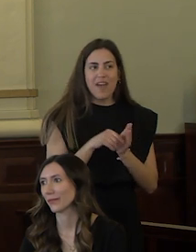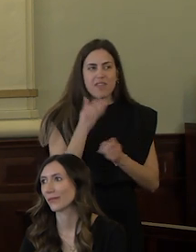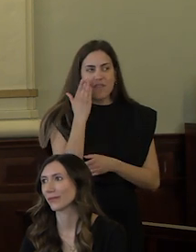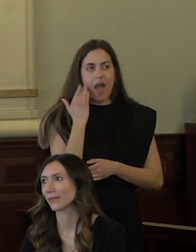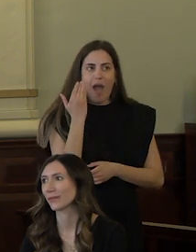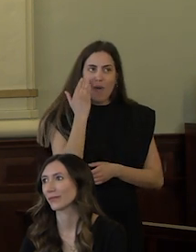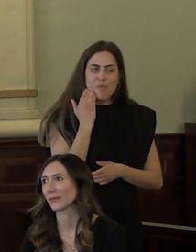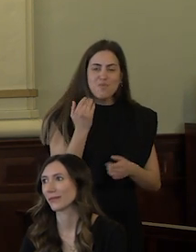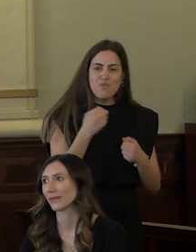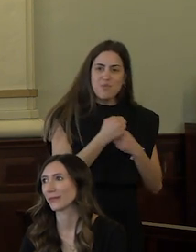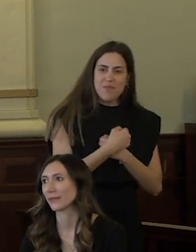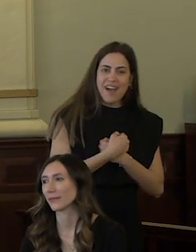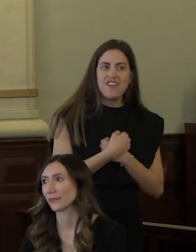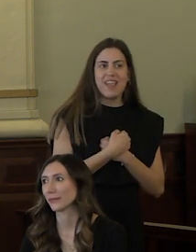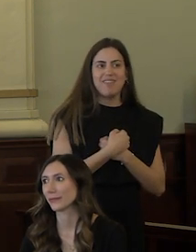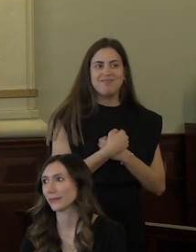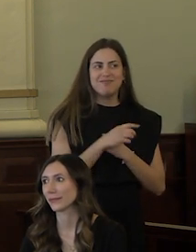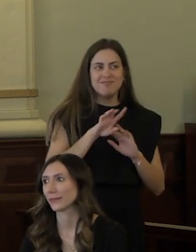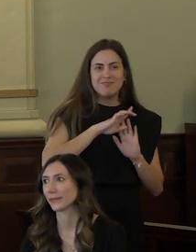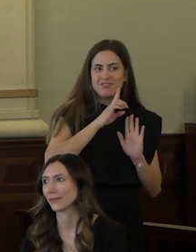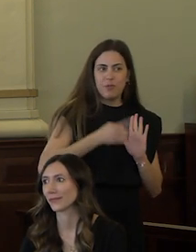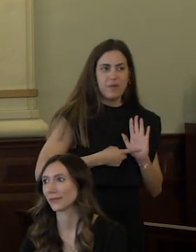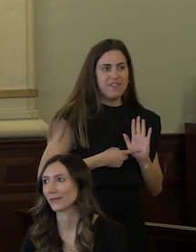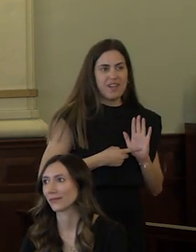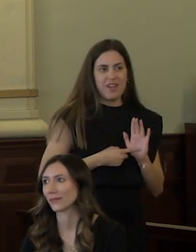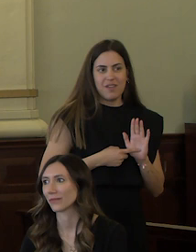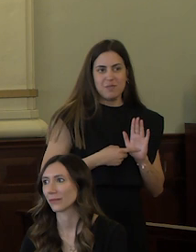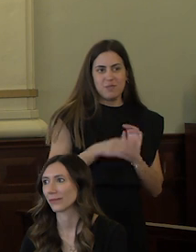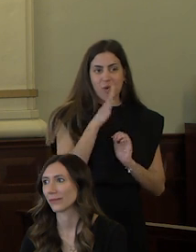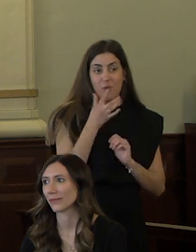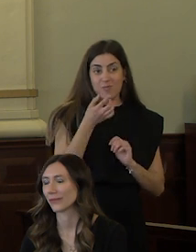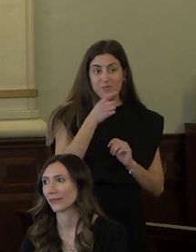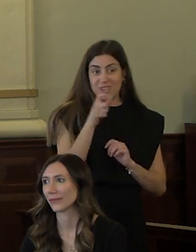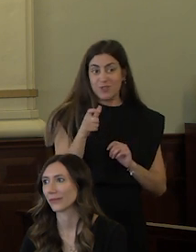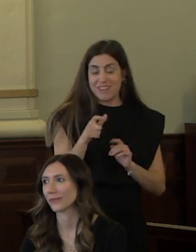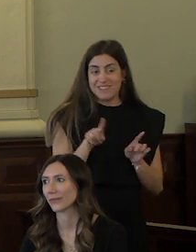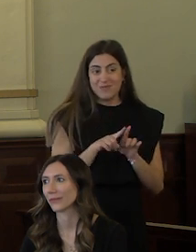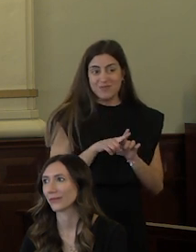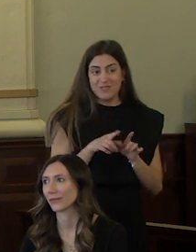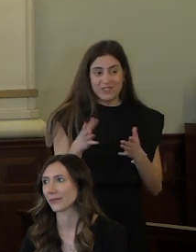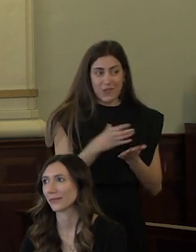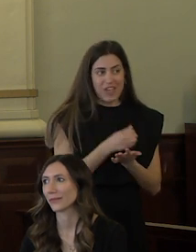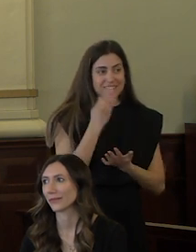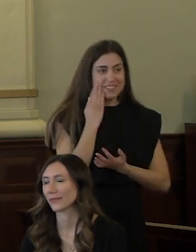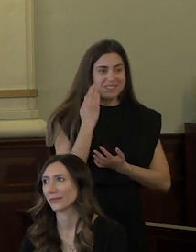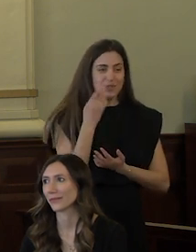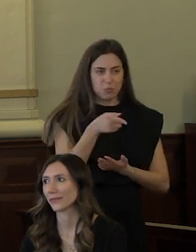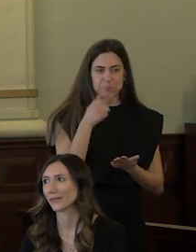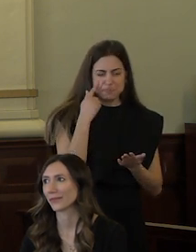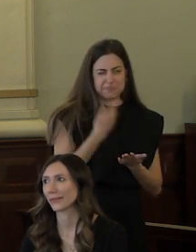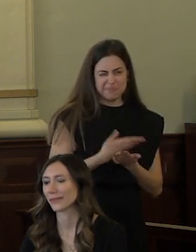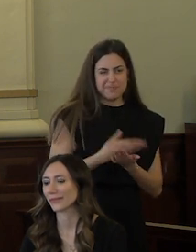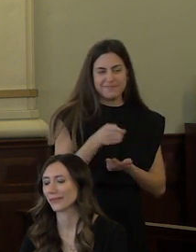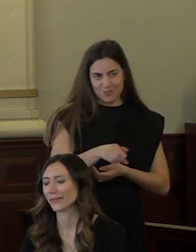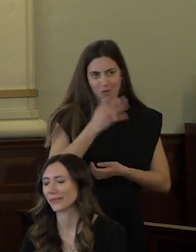amable, tan íntegra para dar lo mejor de sí, que lo vas a poder comprobar. Ya sé que la